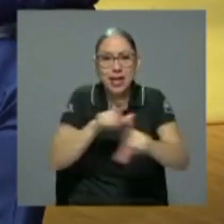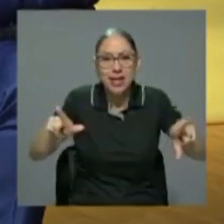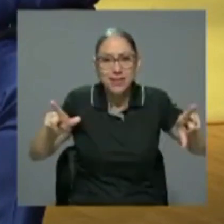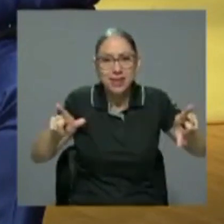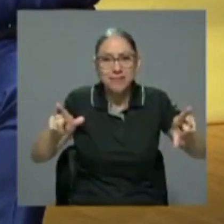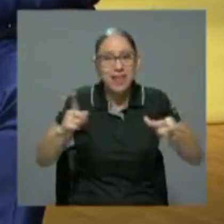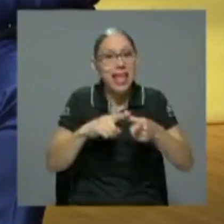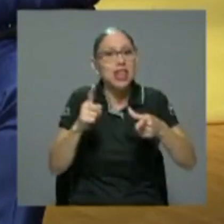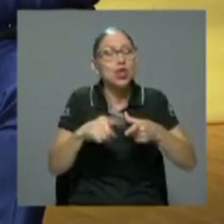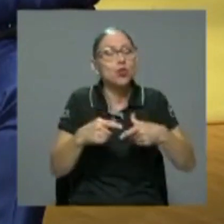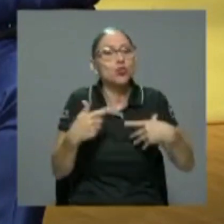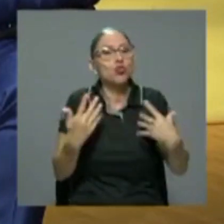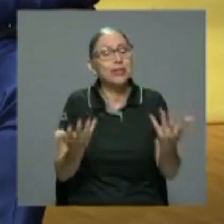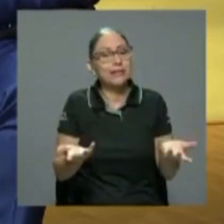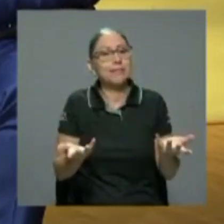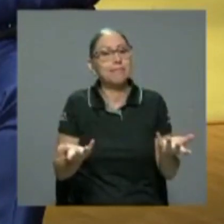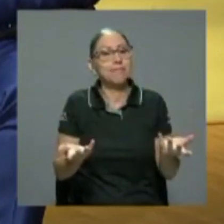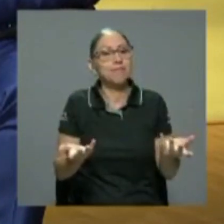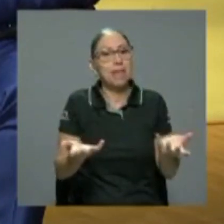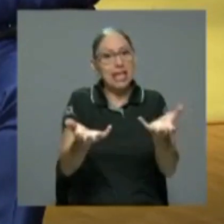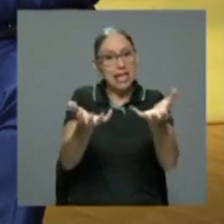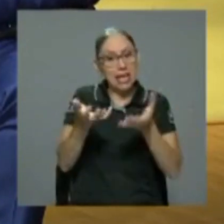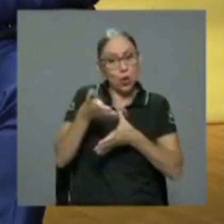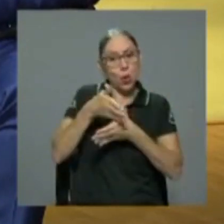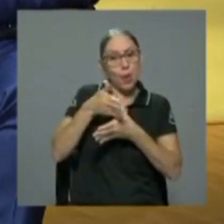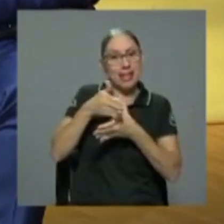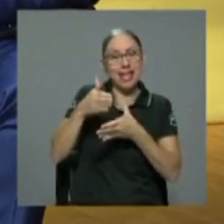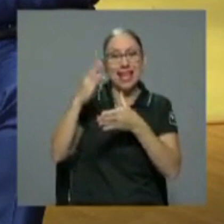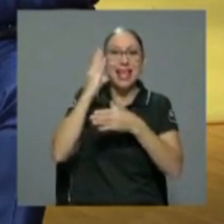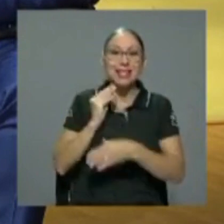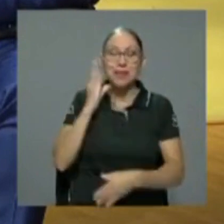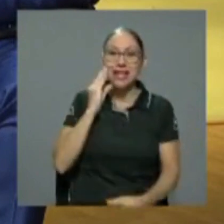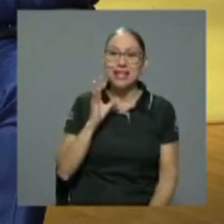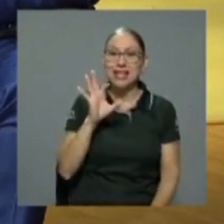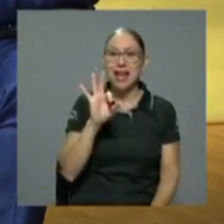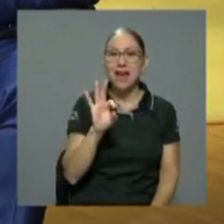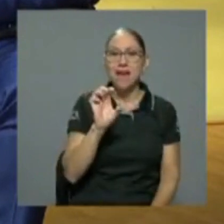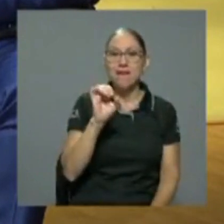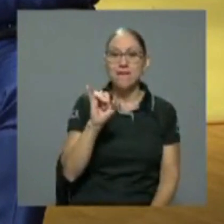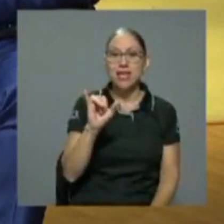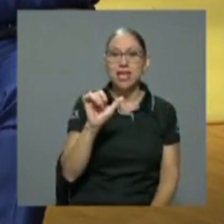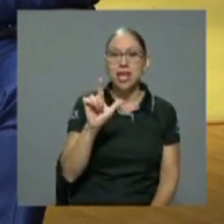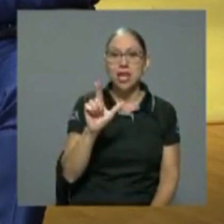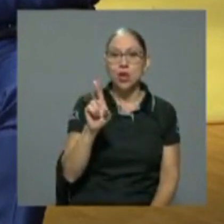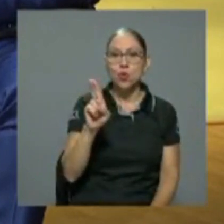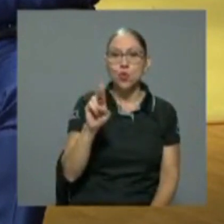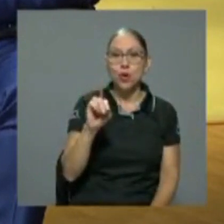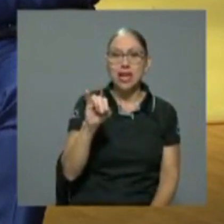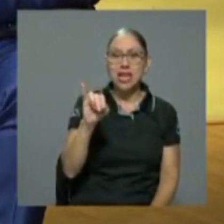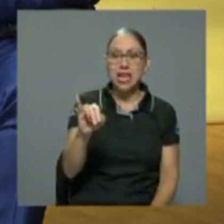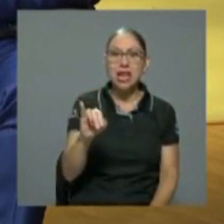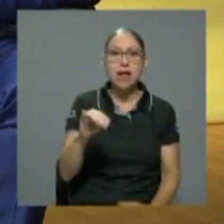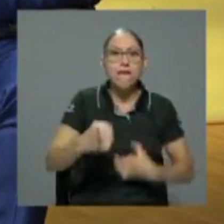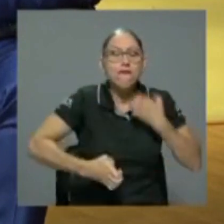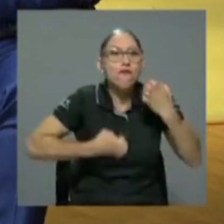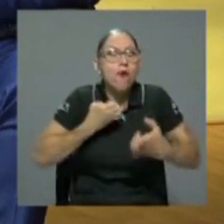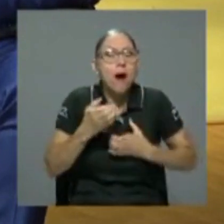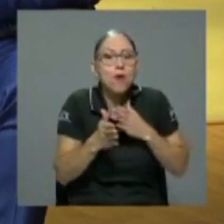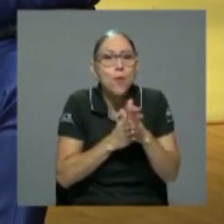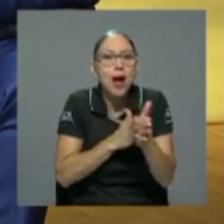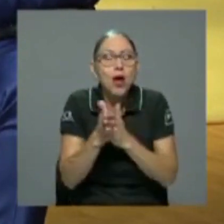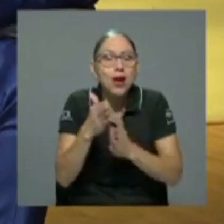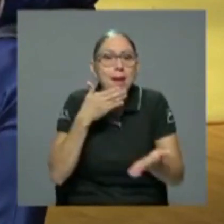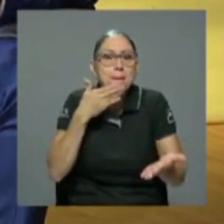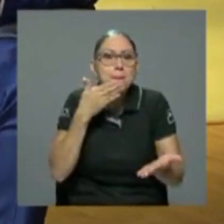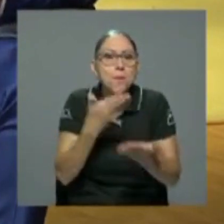quiero compartir es que la experiencia en Filuni fue abrumadora en un buen sentido, en que encontramos muchas